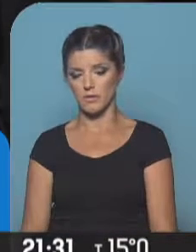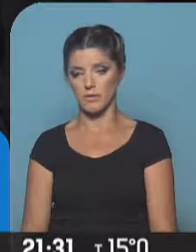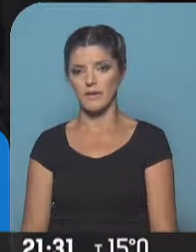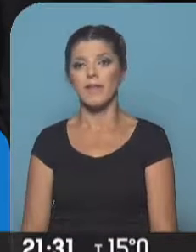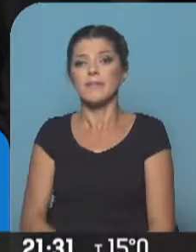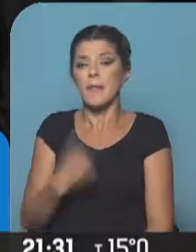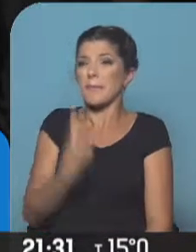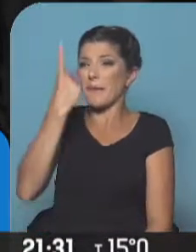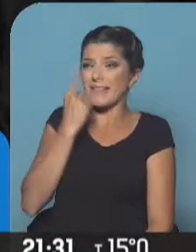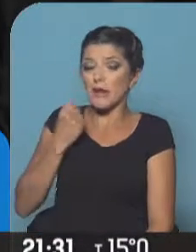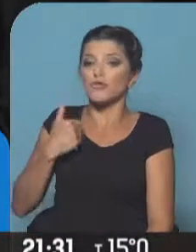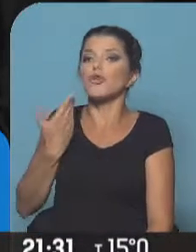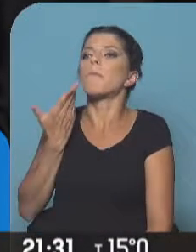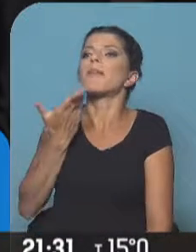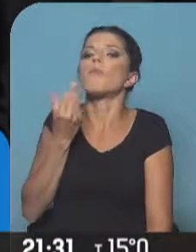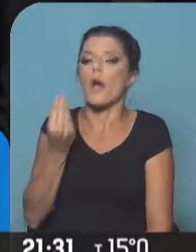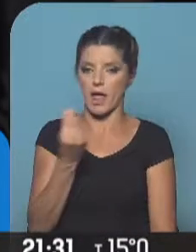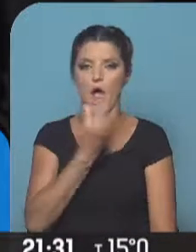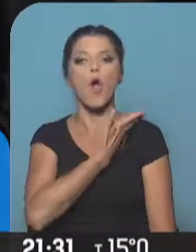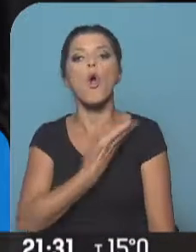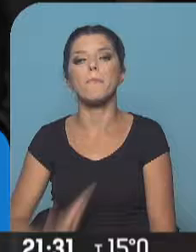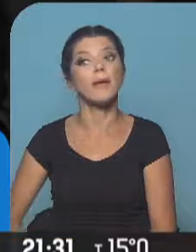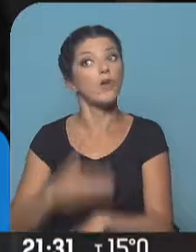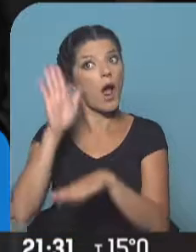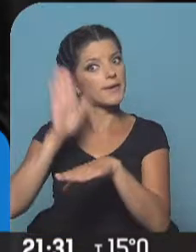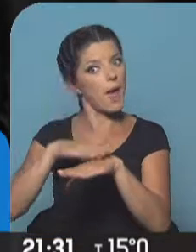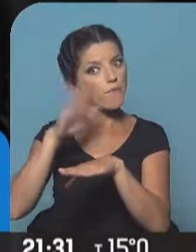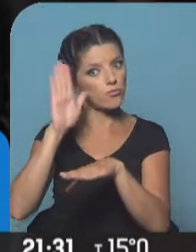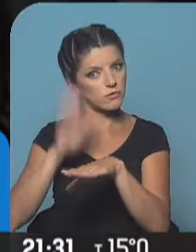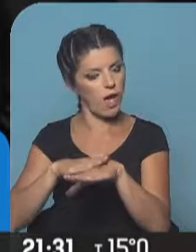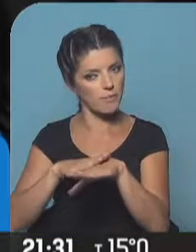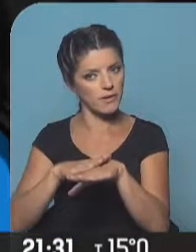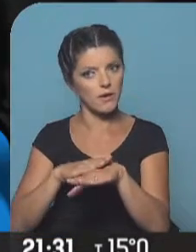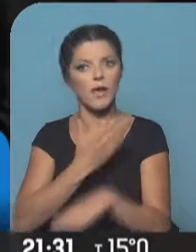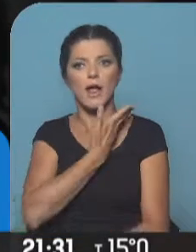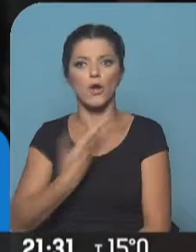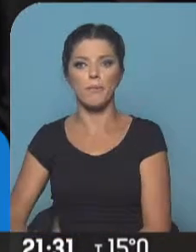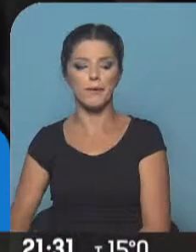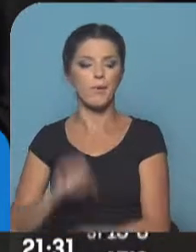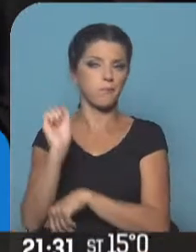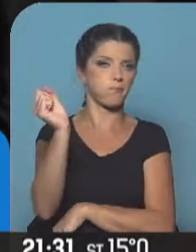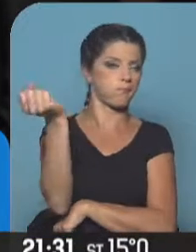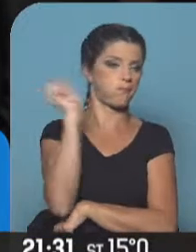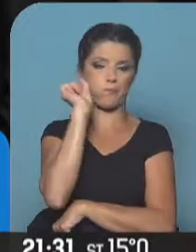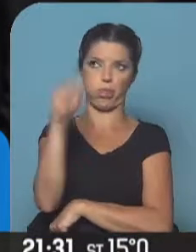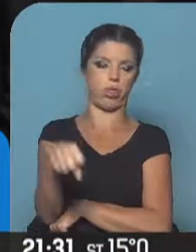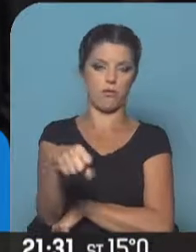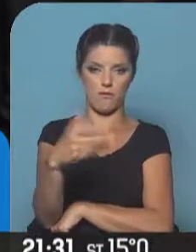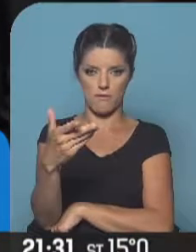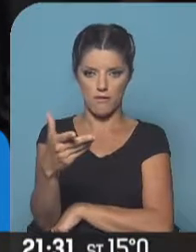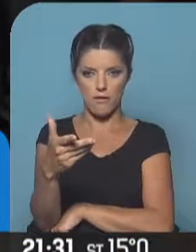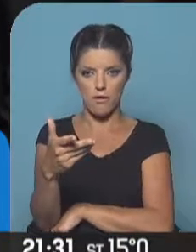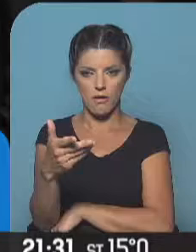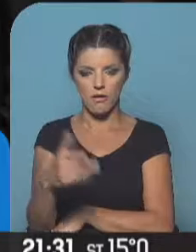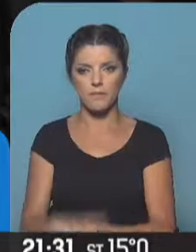que debíamos exigir, que es que el gobierno se hiciera cargo. El gobierno dio vuelta la cara y prefirió